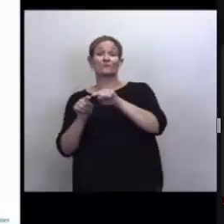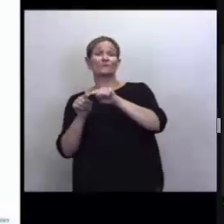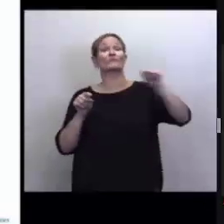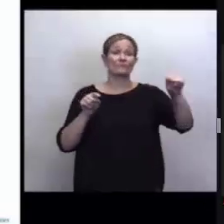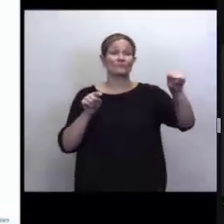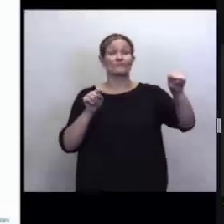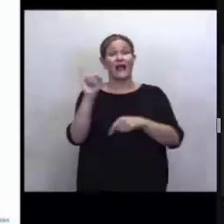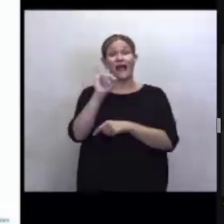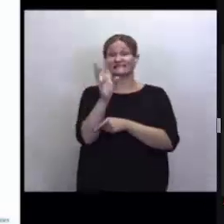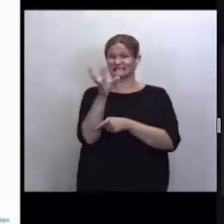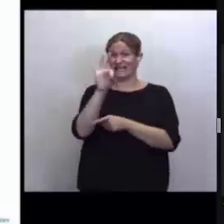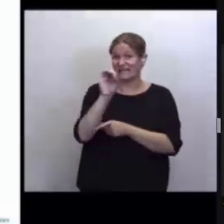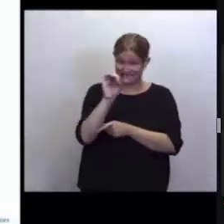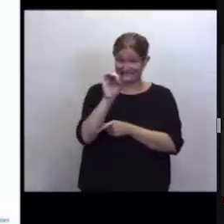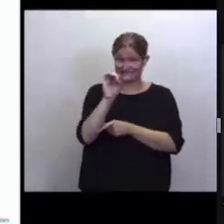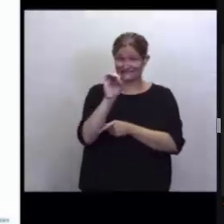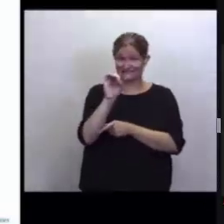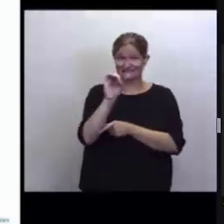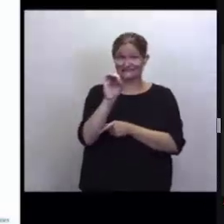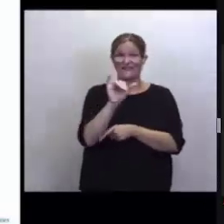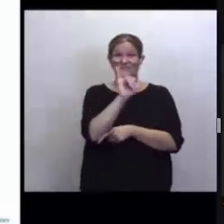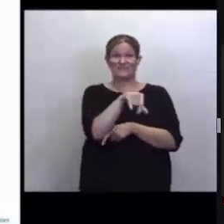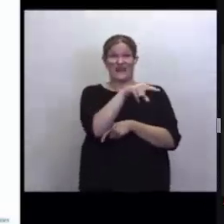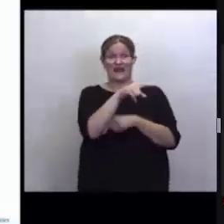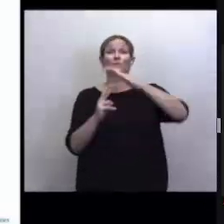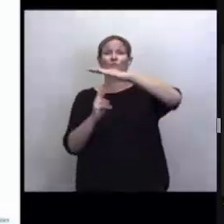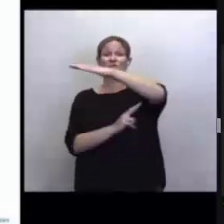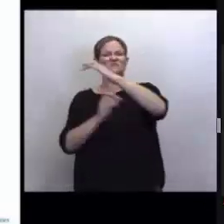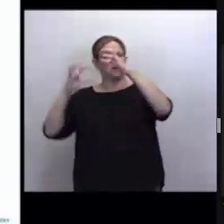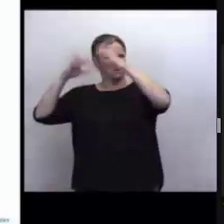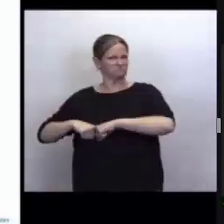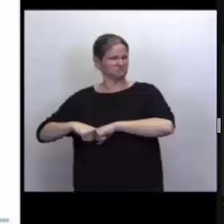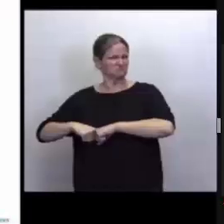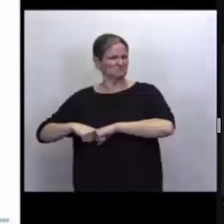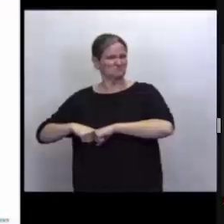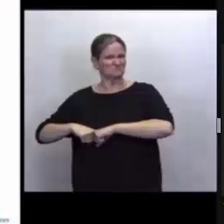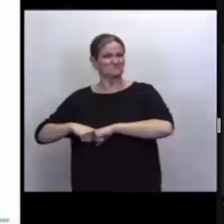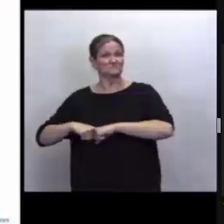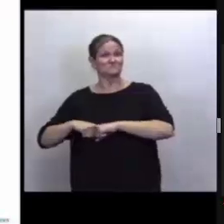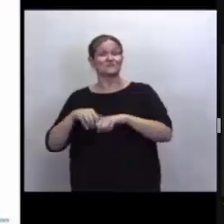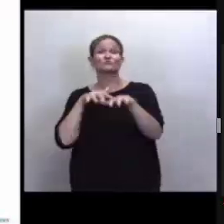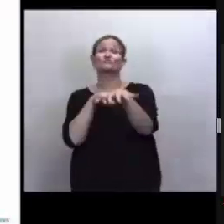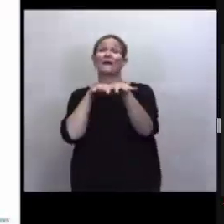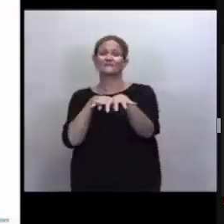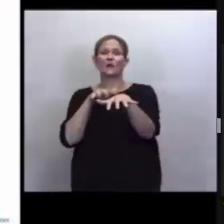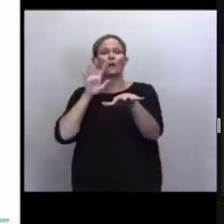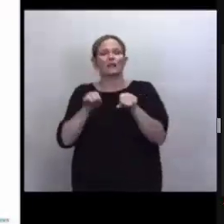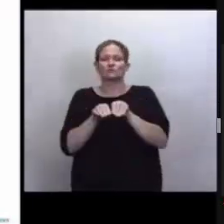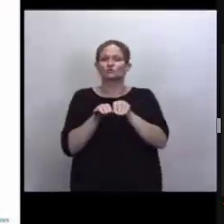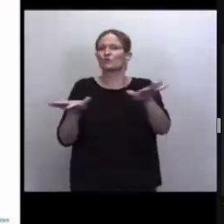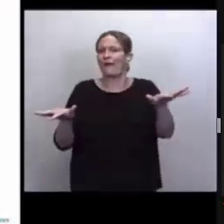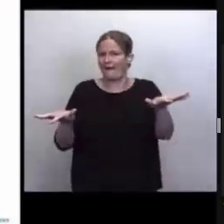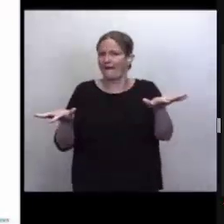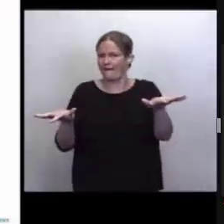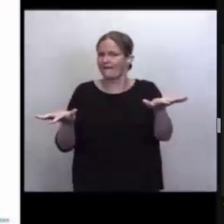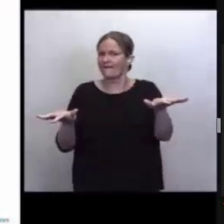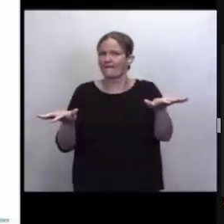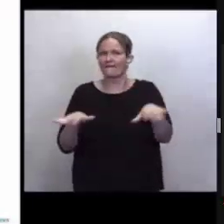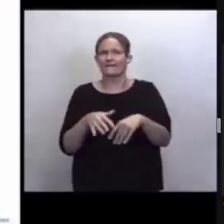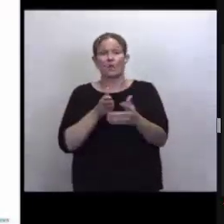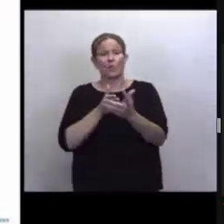I-690, se reemplazaría con una calle de la ciudad y se dispersaría el tráfico por la red de calles de la ciudad.